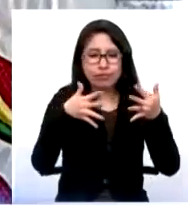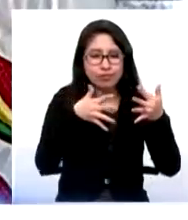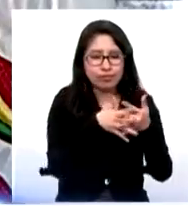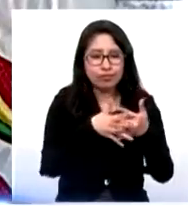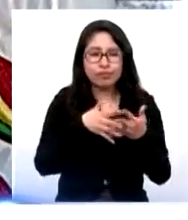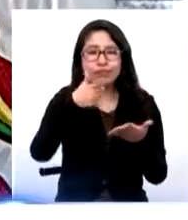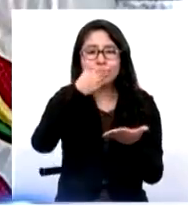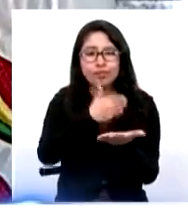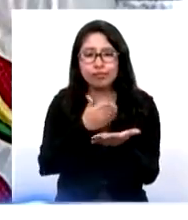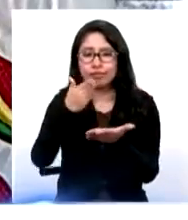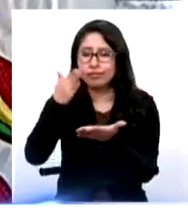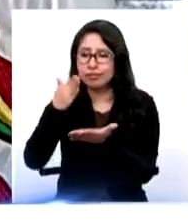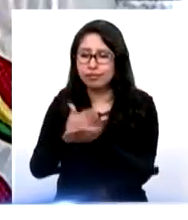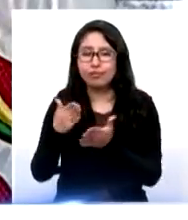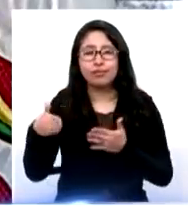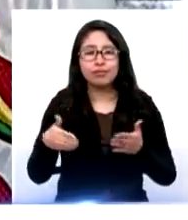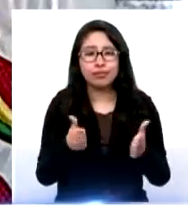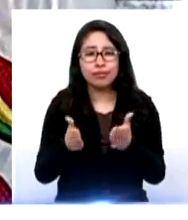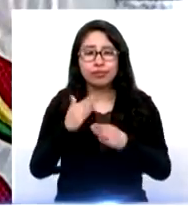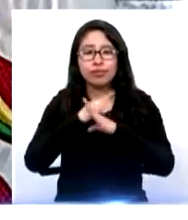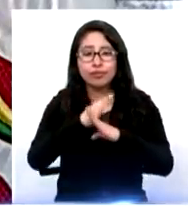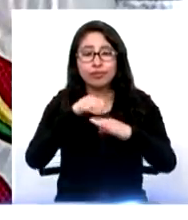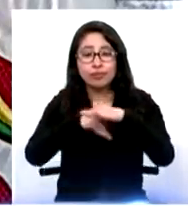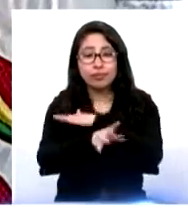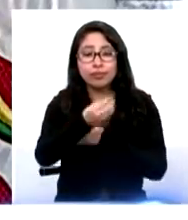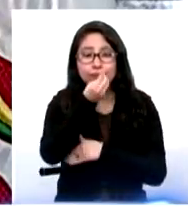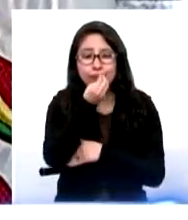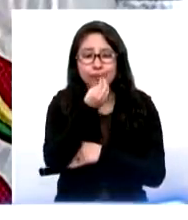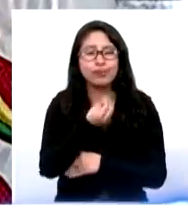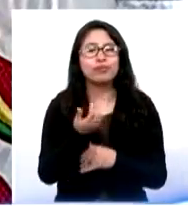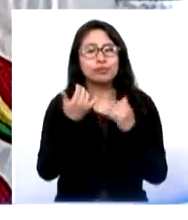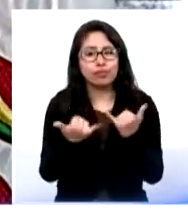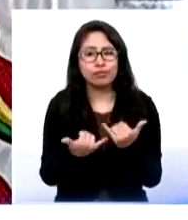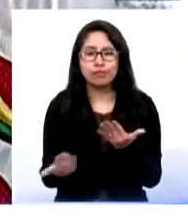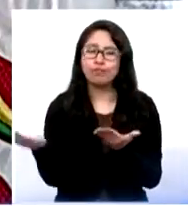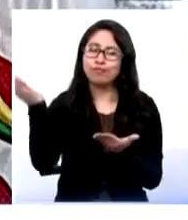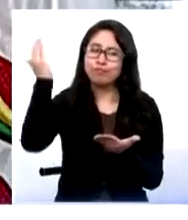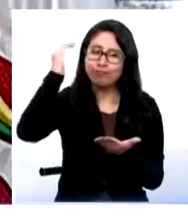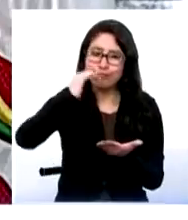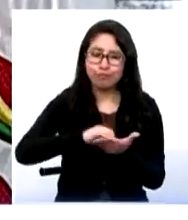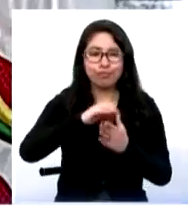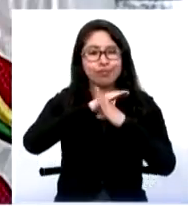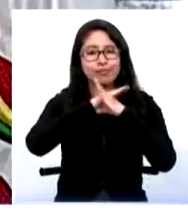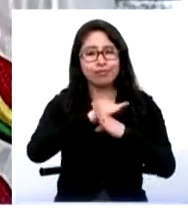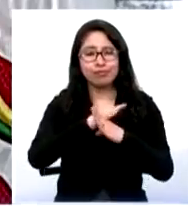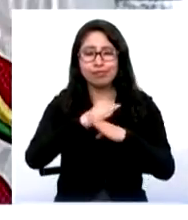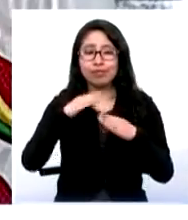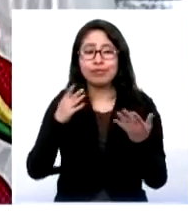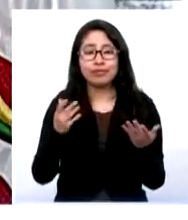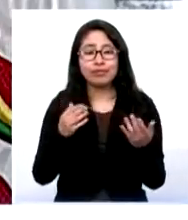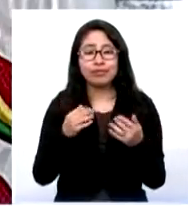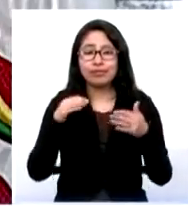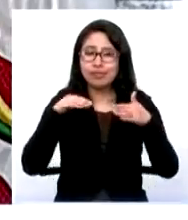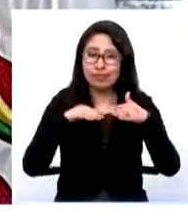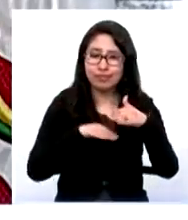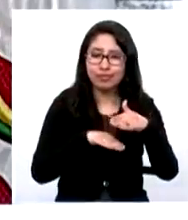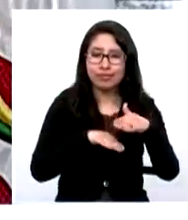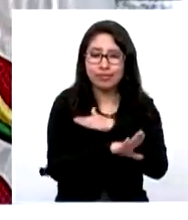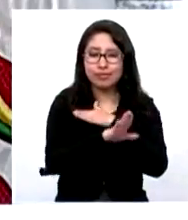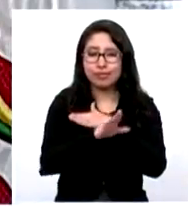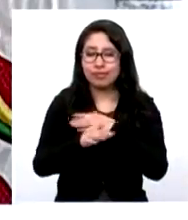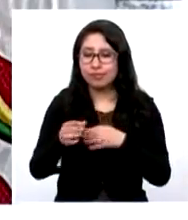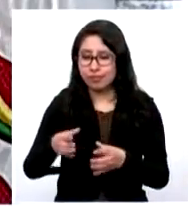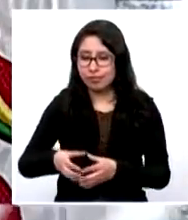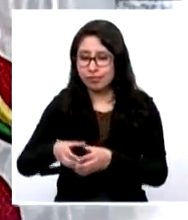matar de hambre a los bolivianos, nuevamente quiera bloquear para poder no permitir que